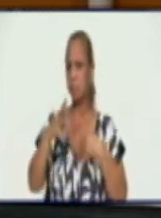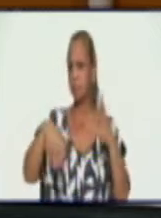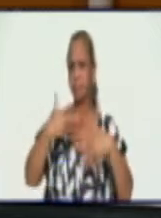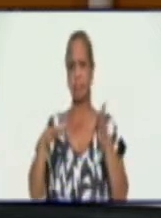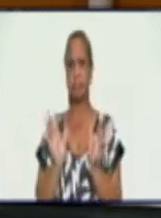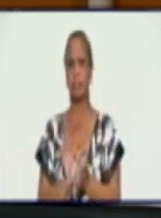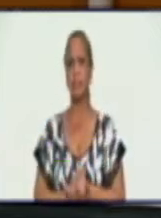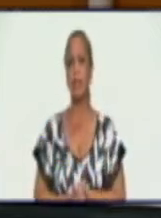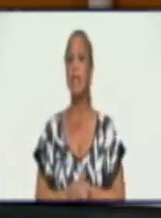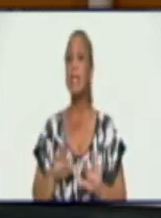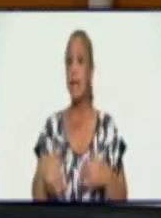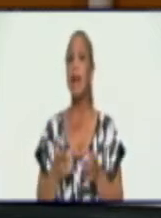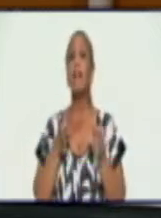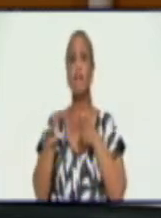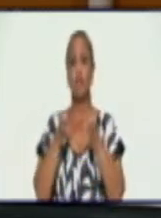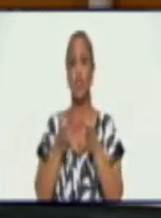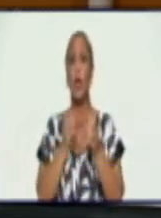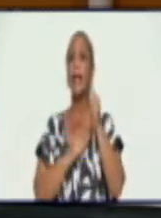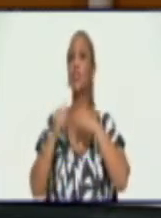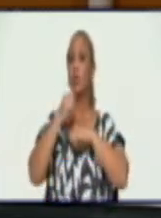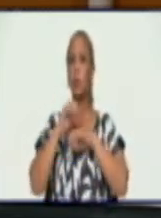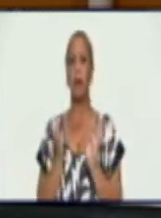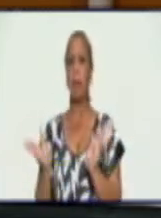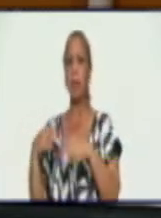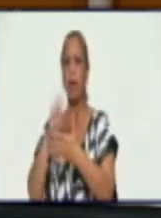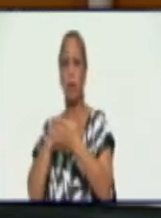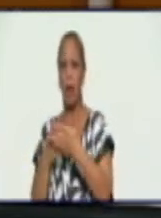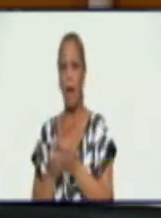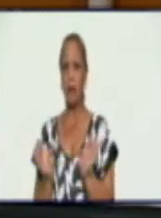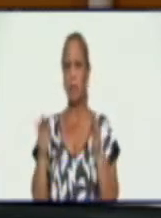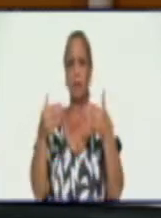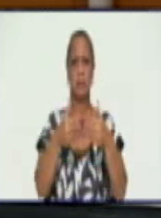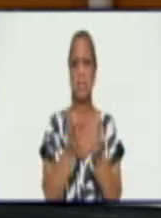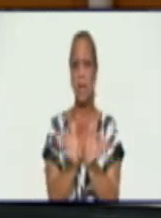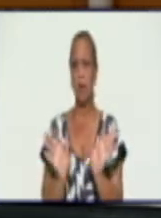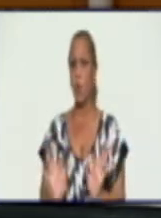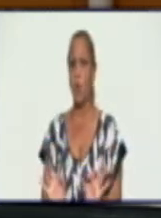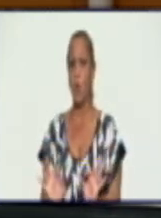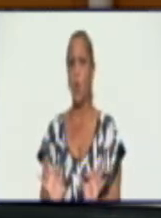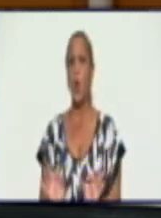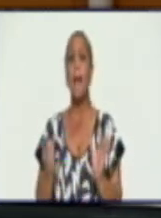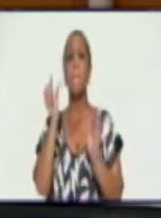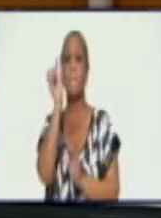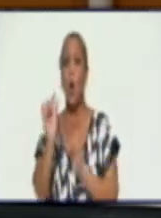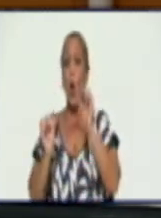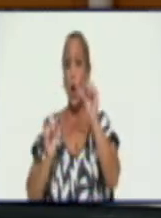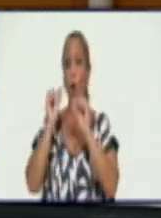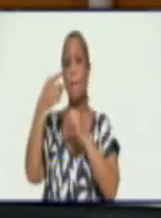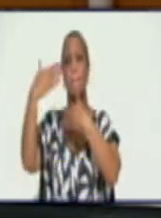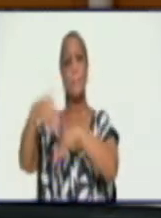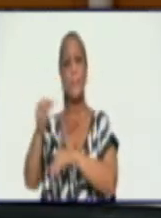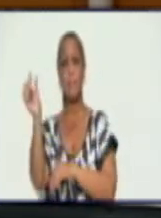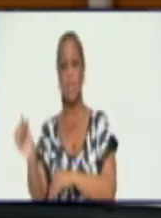lo que funciona la estructura no no es horario de horarios que no se mueva nadie no será cosa necesaria imprescindible